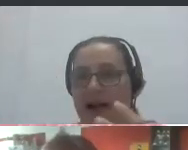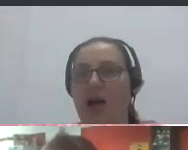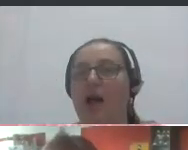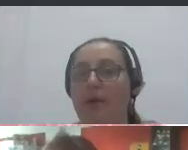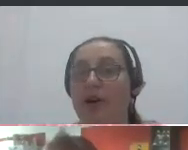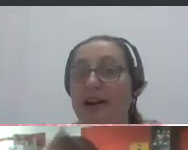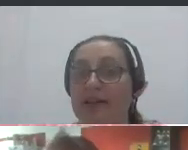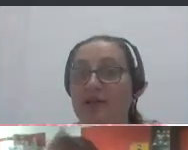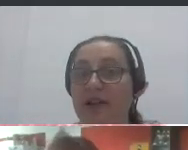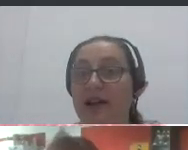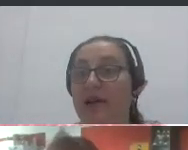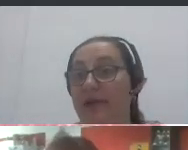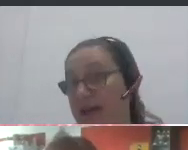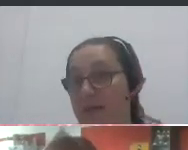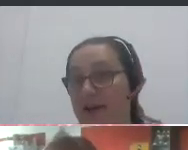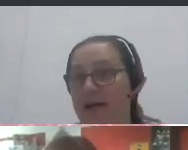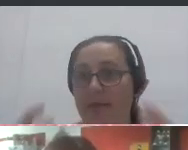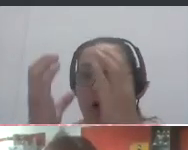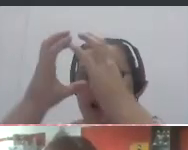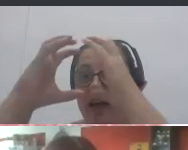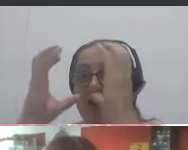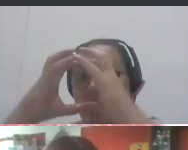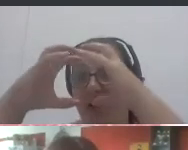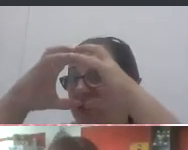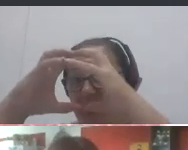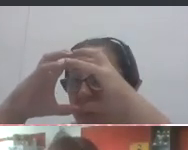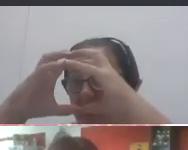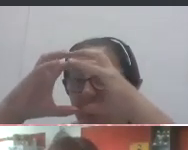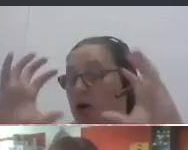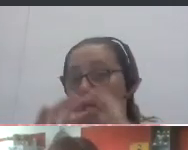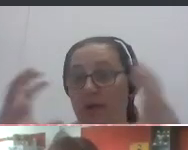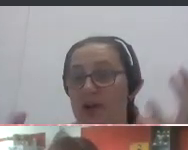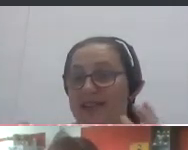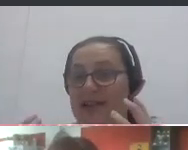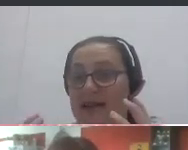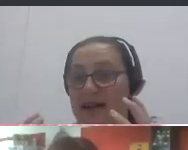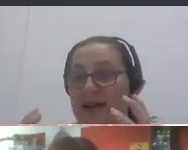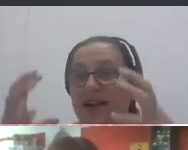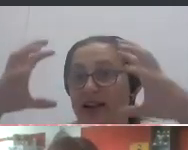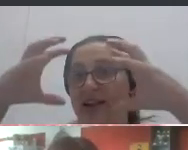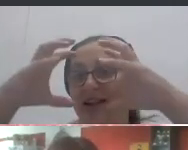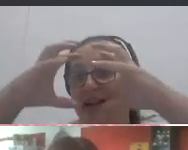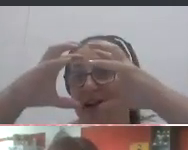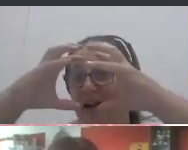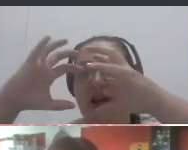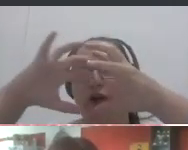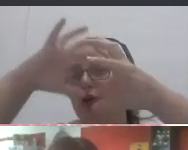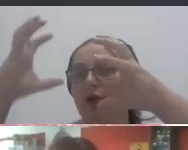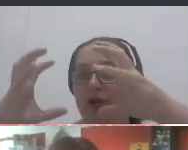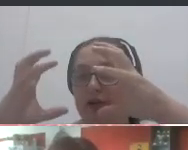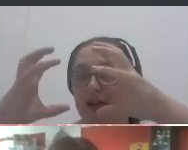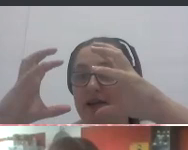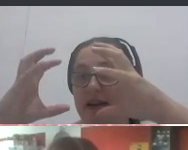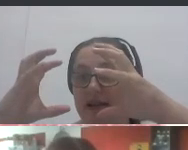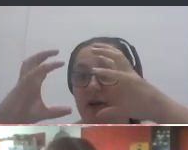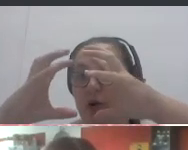y salga. Pero en el caso de la vejiga, por ejemplo, es un recipiente, es como una bolsita cerrada que tiene que tener todo